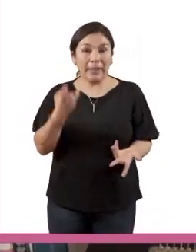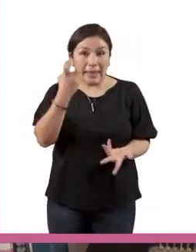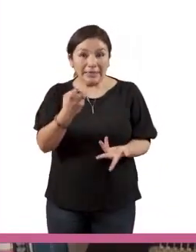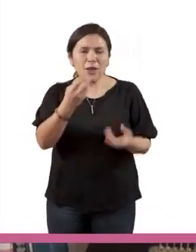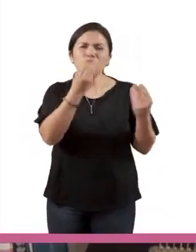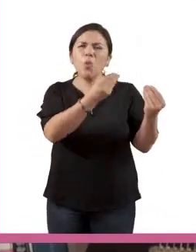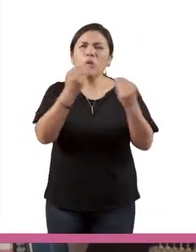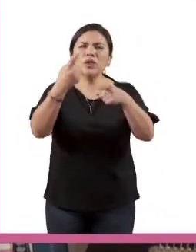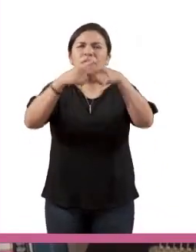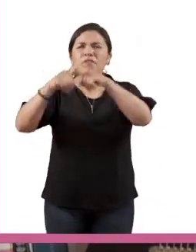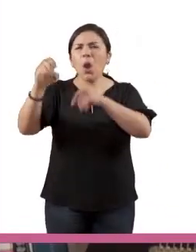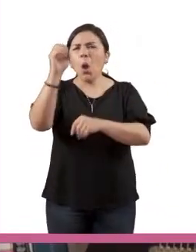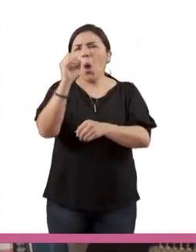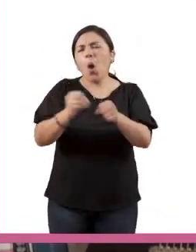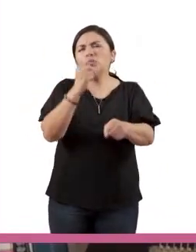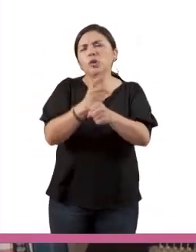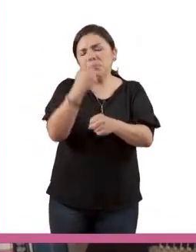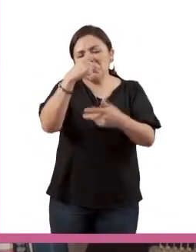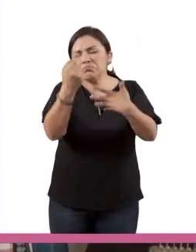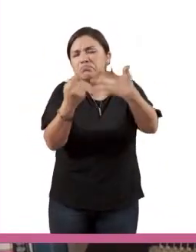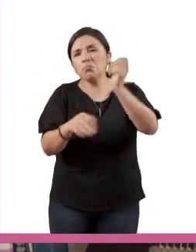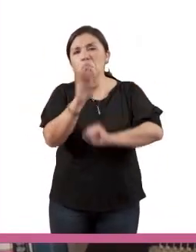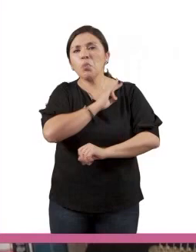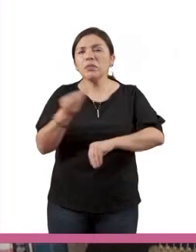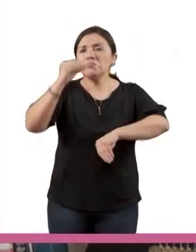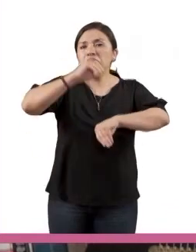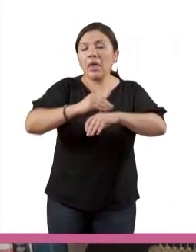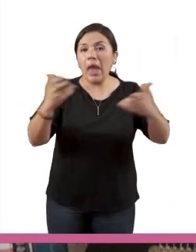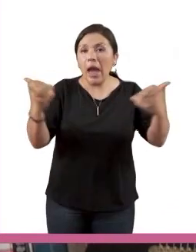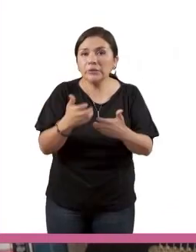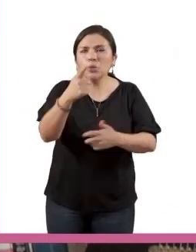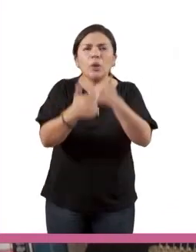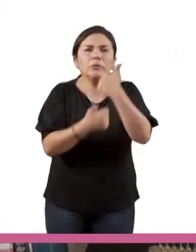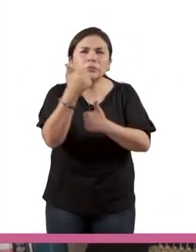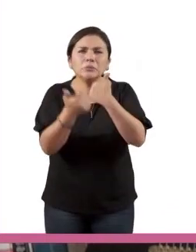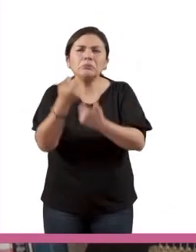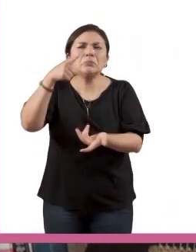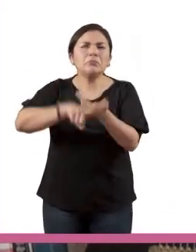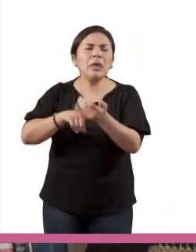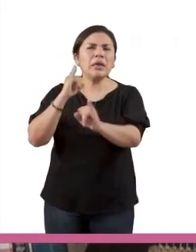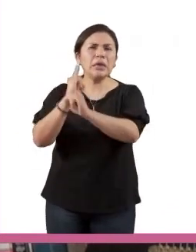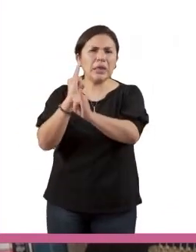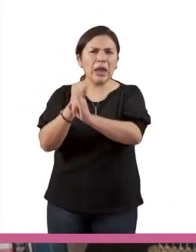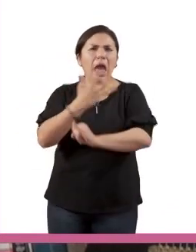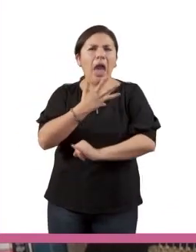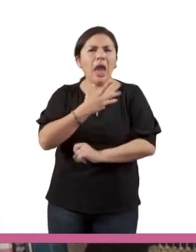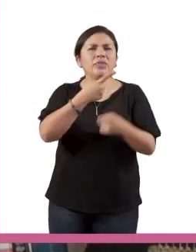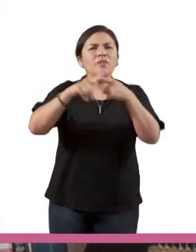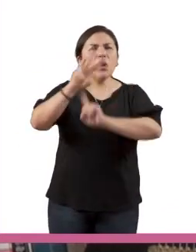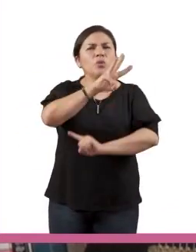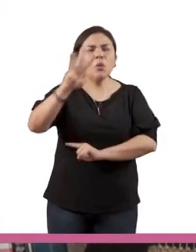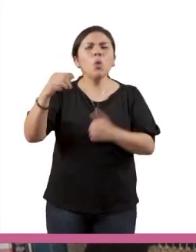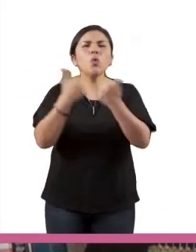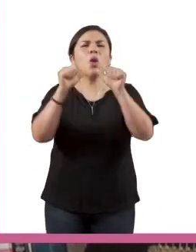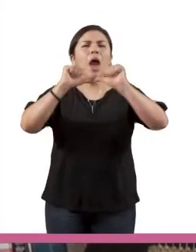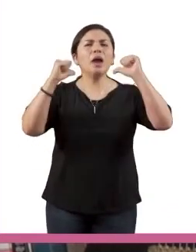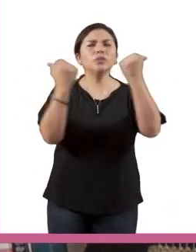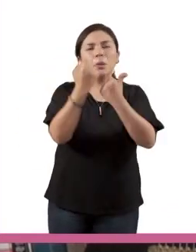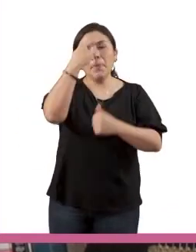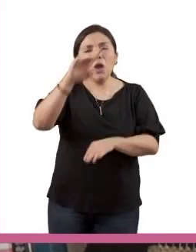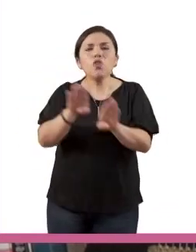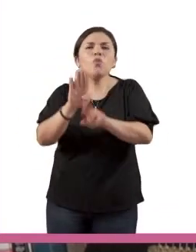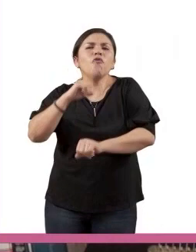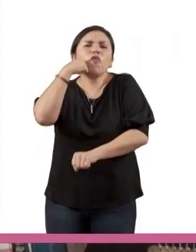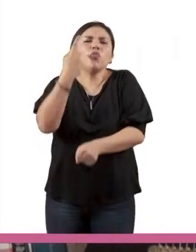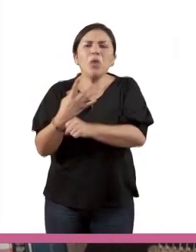Hay muchas opciones para aplicar nuestras habilidades. Podemos buscar en línea asociaciones que necesiten voluntariado referente a algo que nos